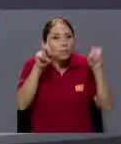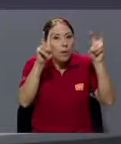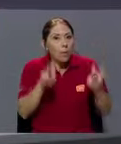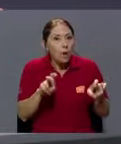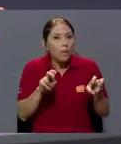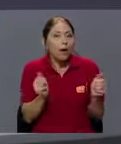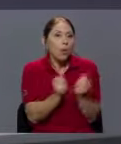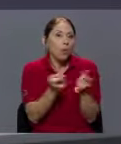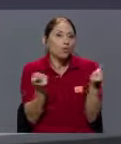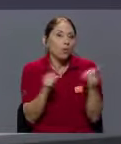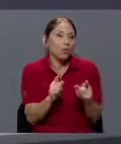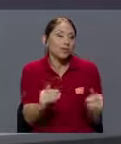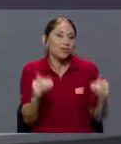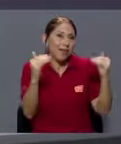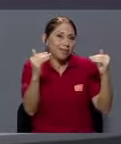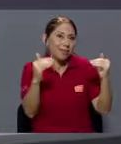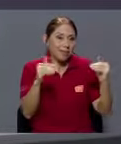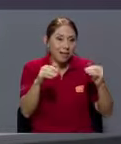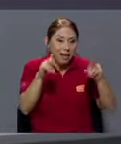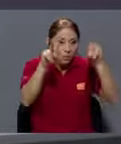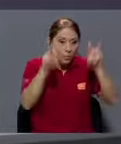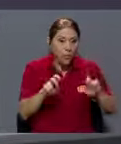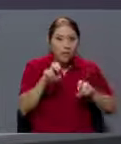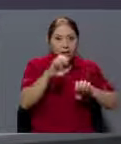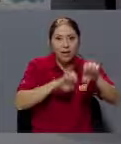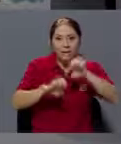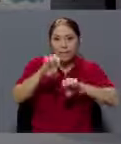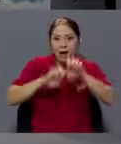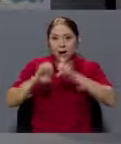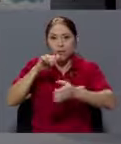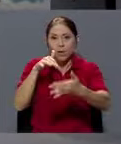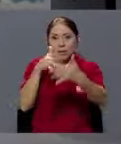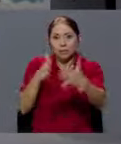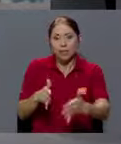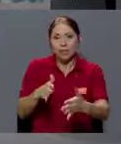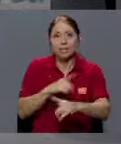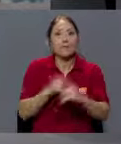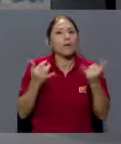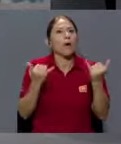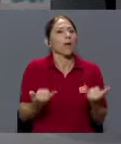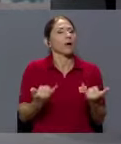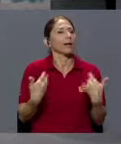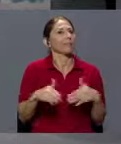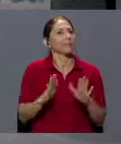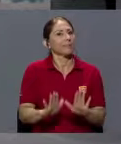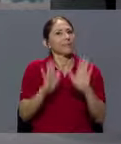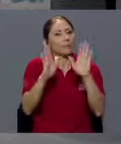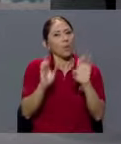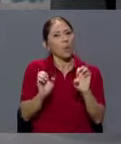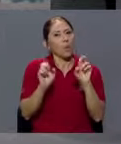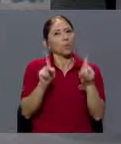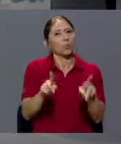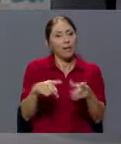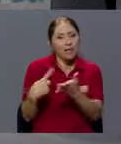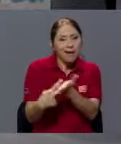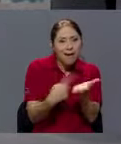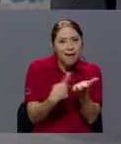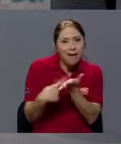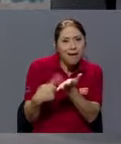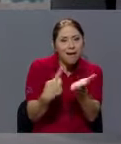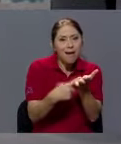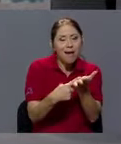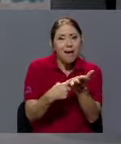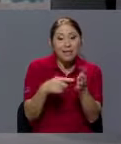altas consecuencias, ¿verdad?, que evalúa a los estudiantes, pero bueno, tenemos ahora una gran oportunidad de abrir una discusión para